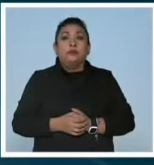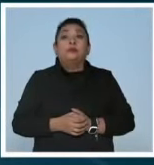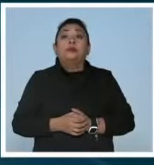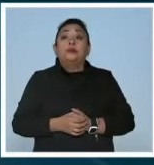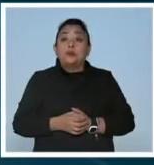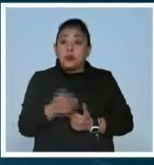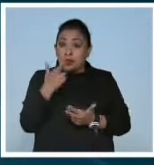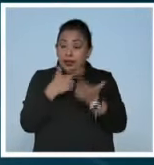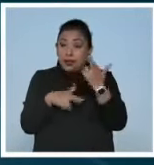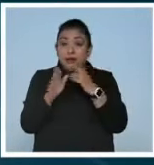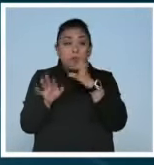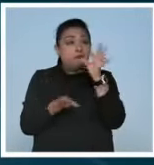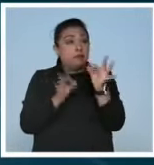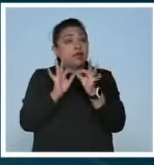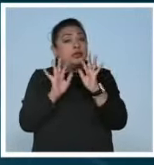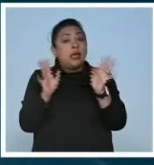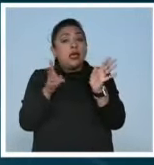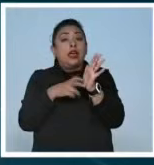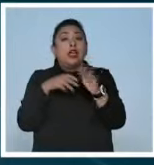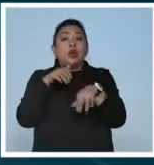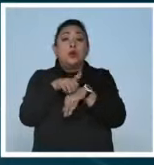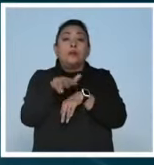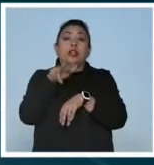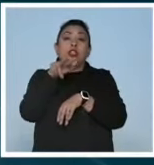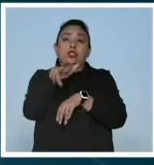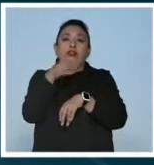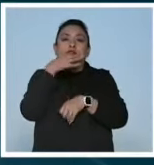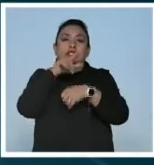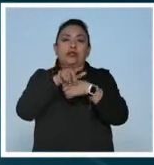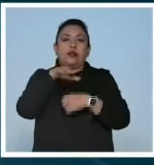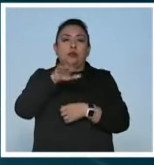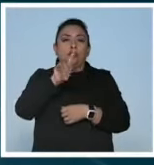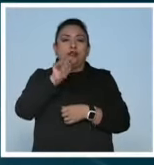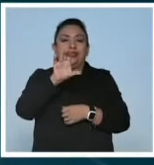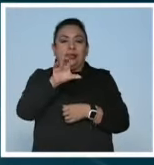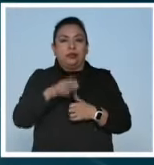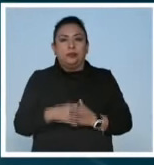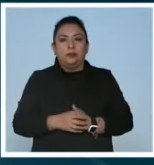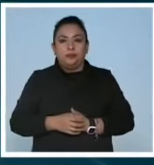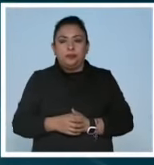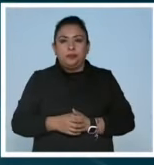Ha vuelto, todo está listo para la edición 18 del Festival MUTEC.